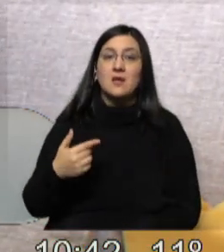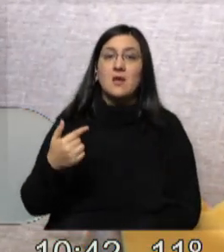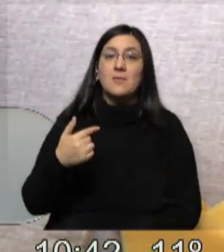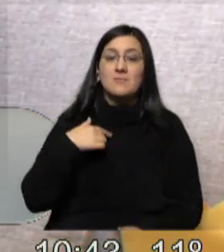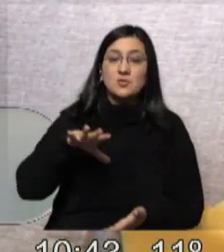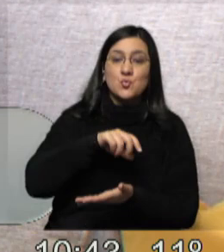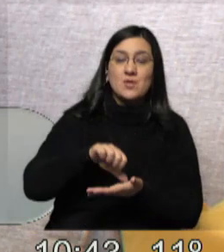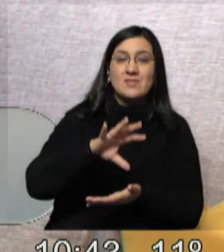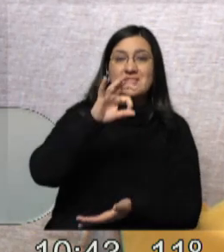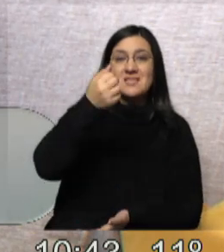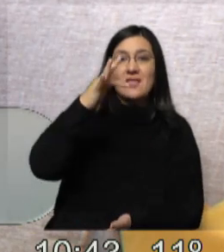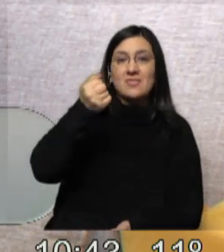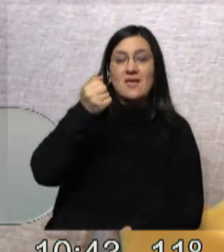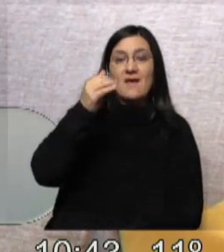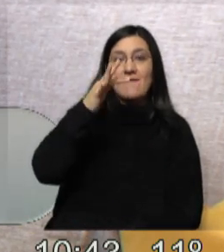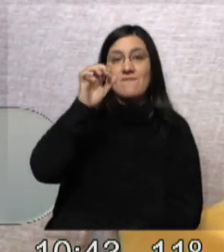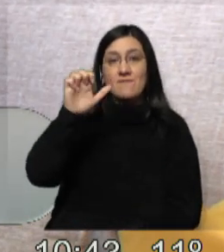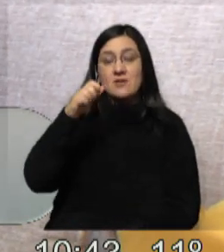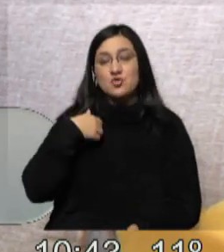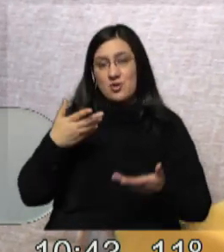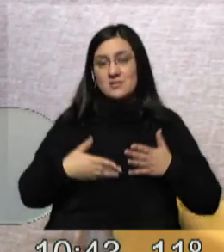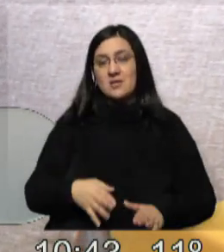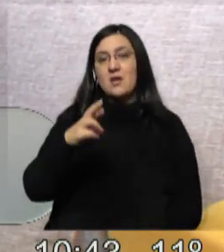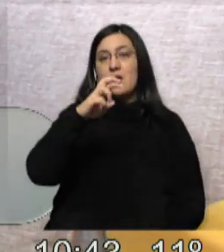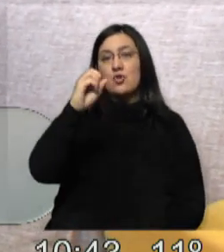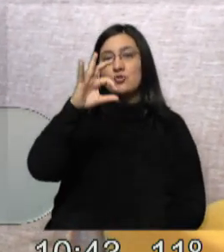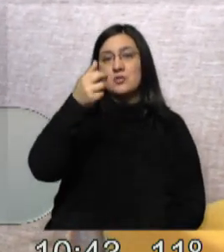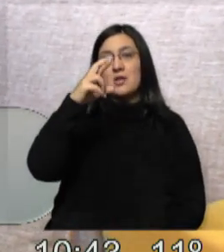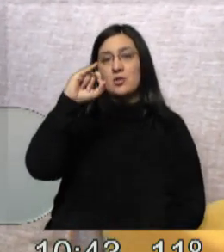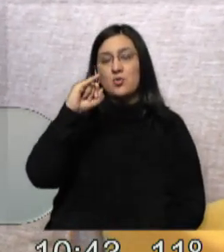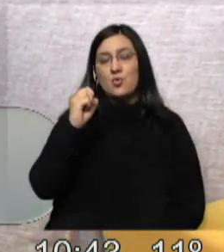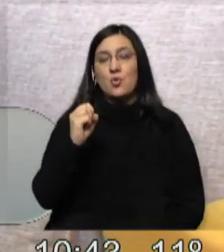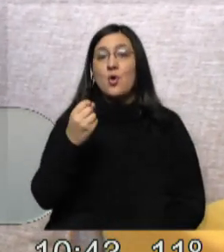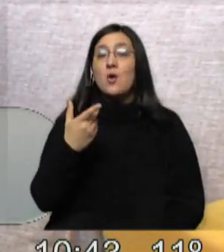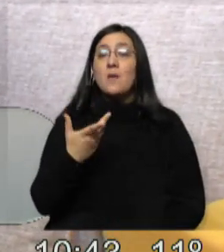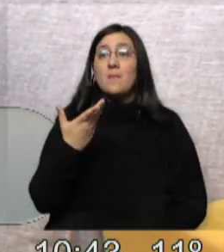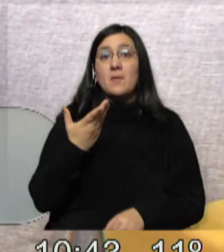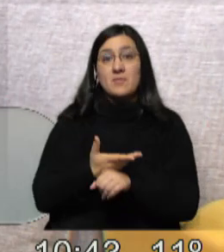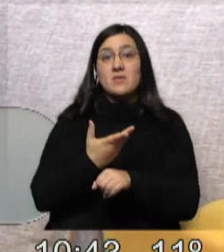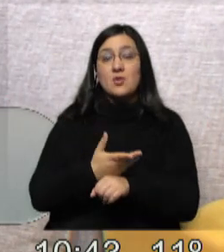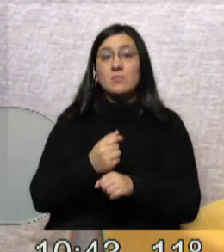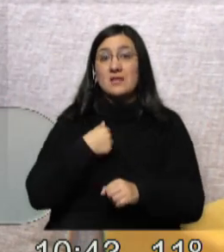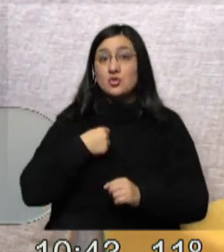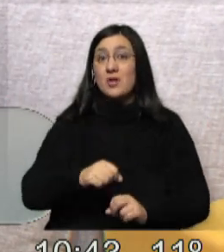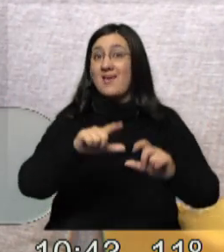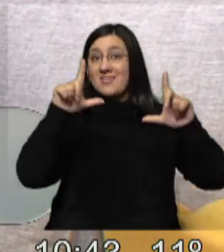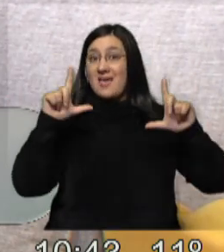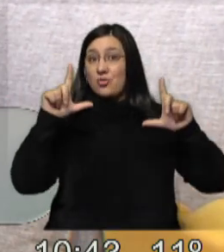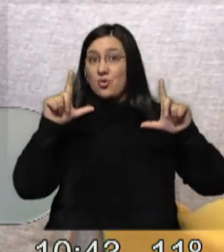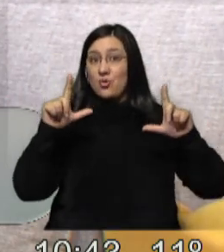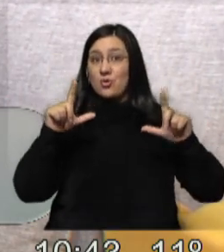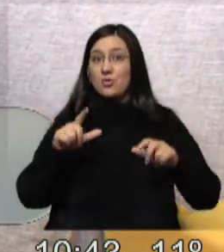que es Santa Fe, pues yo soy de Rosario, me han ofrecido para candidatearme.